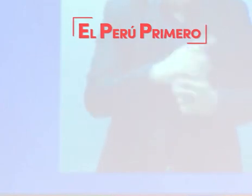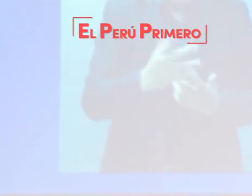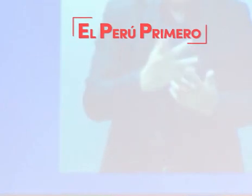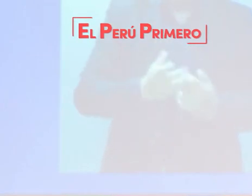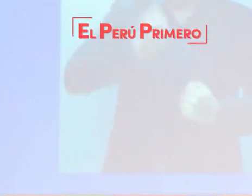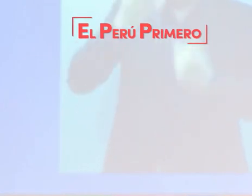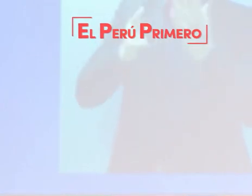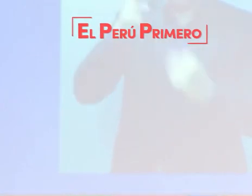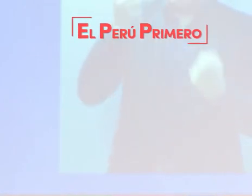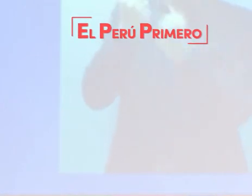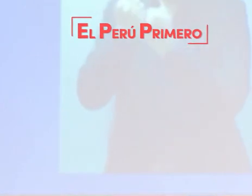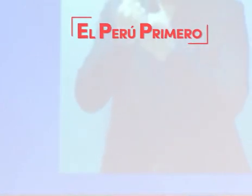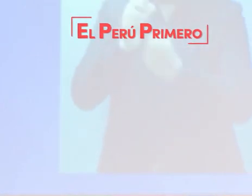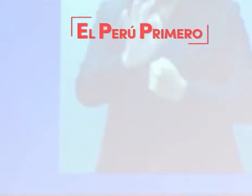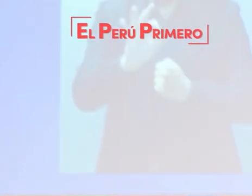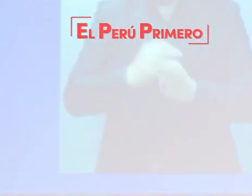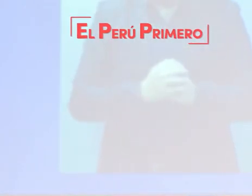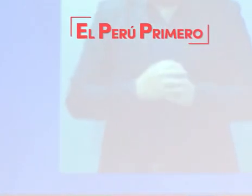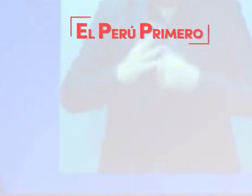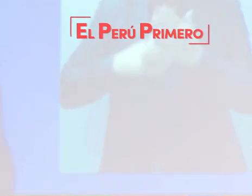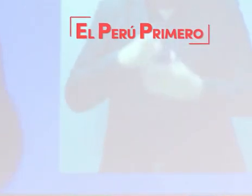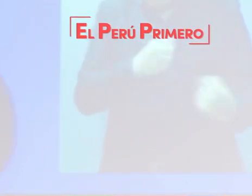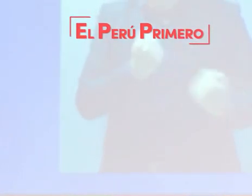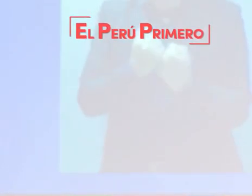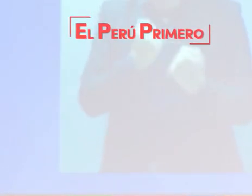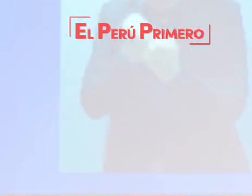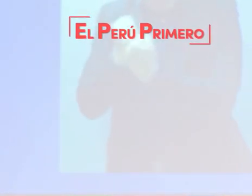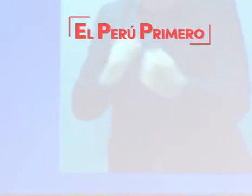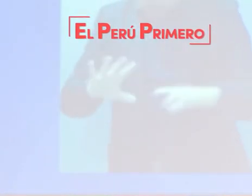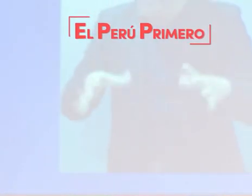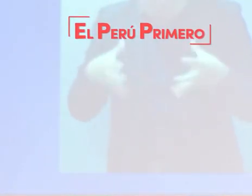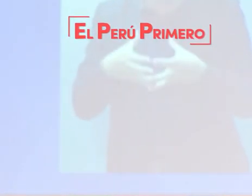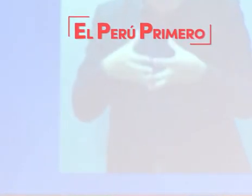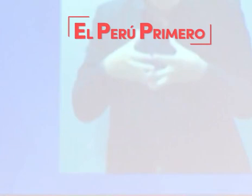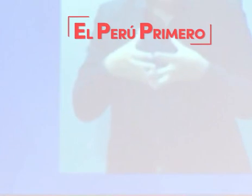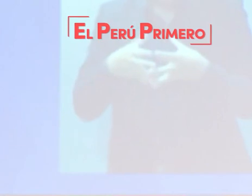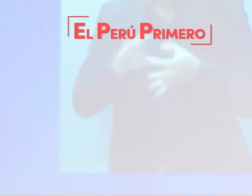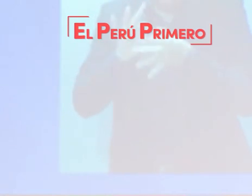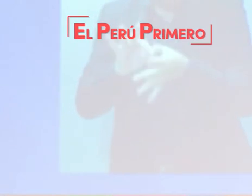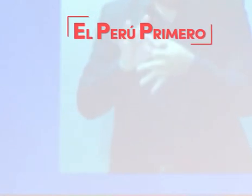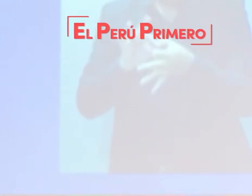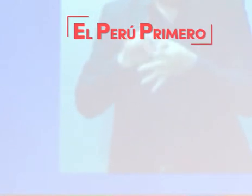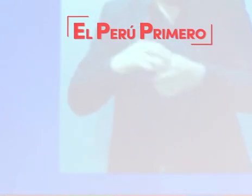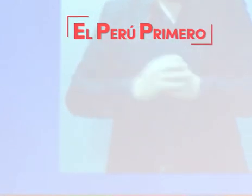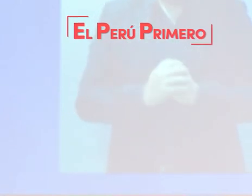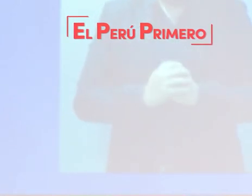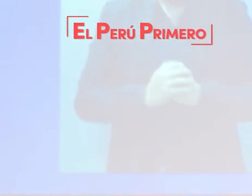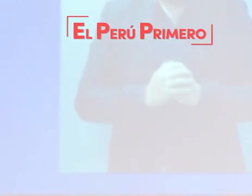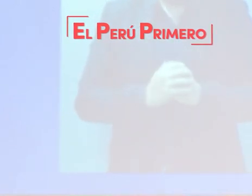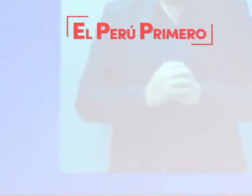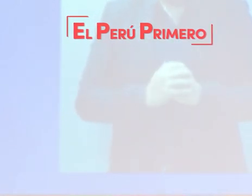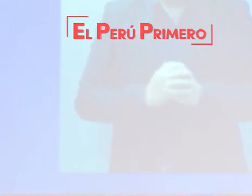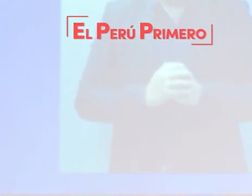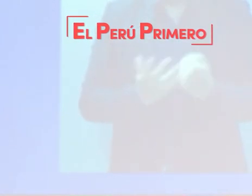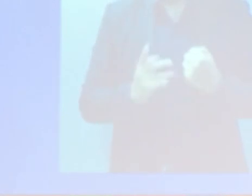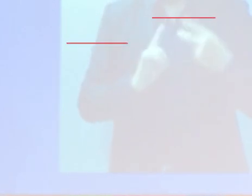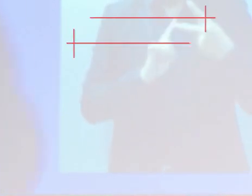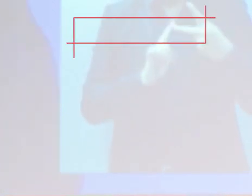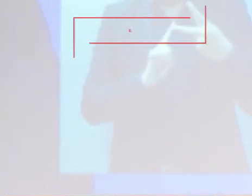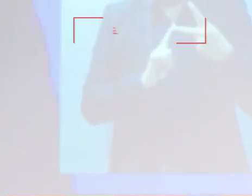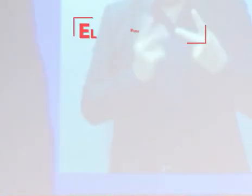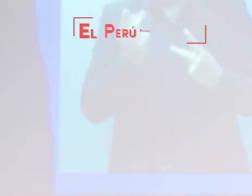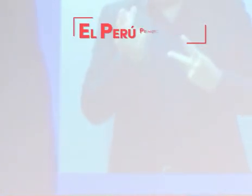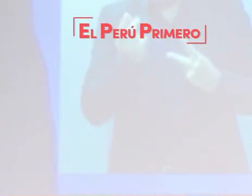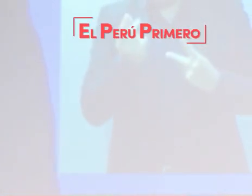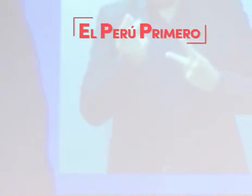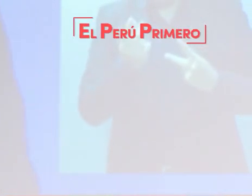el único recurso que se requiere. También se requiere, además de recursos humanos, recursos económicos. Y entonces, en un